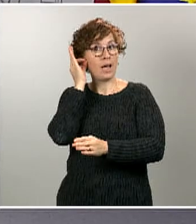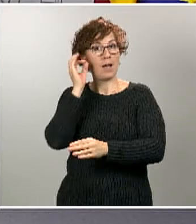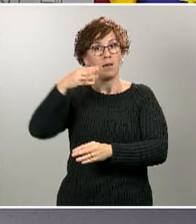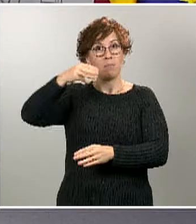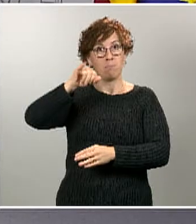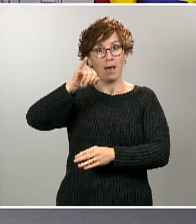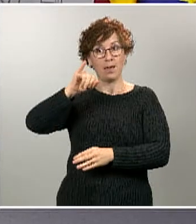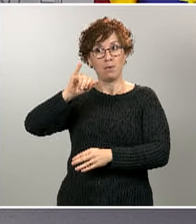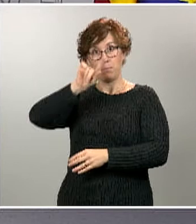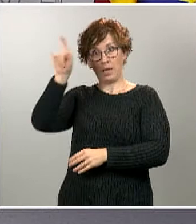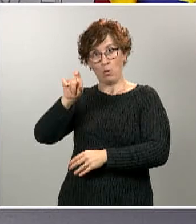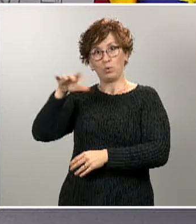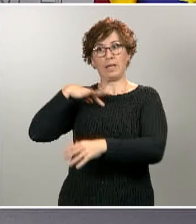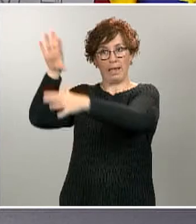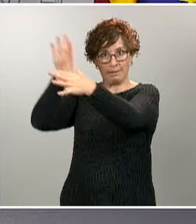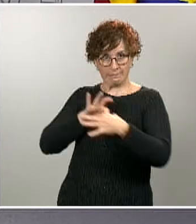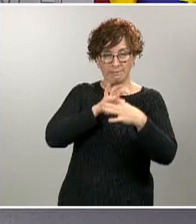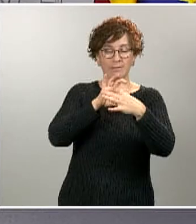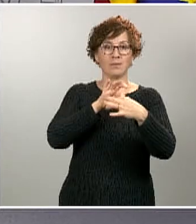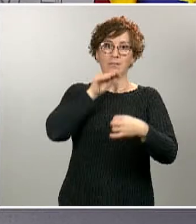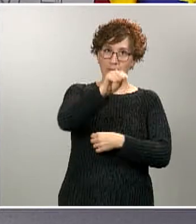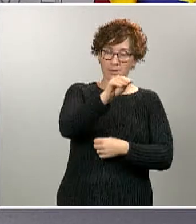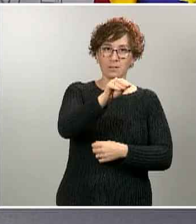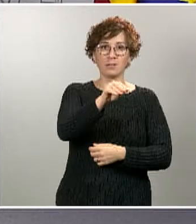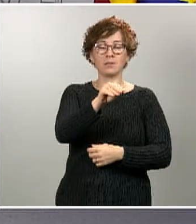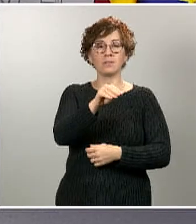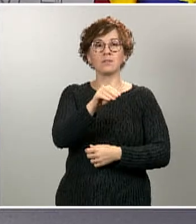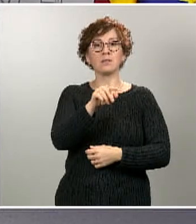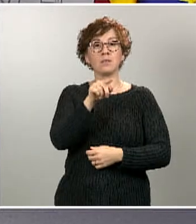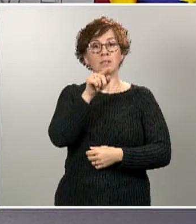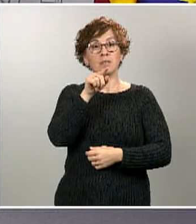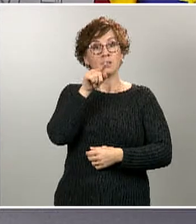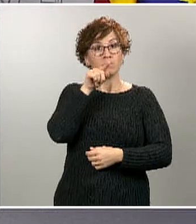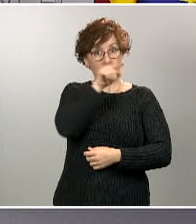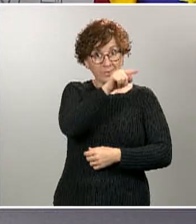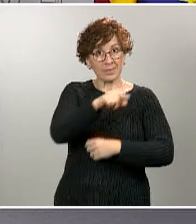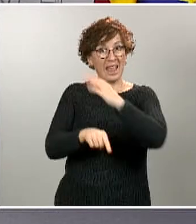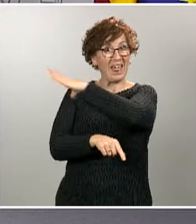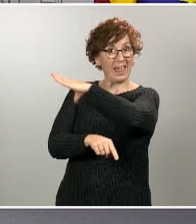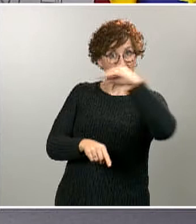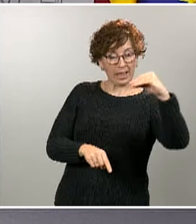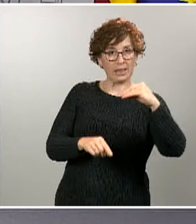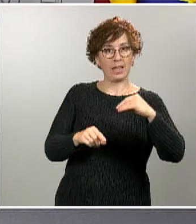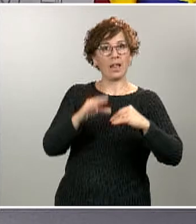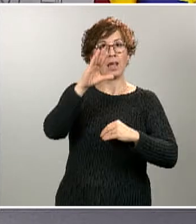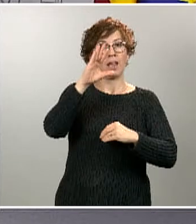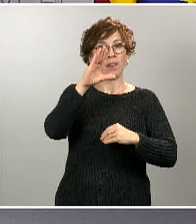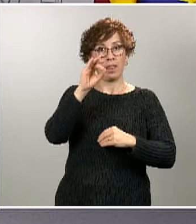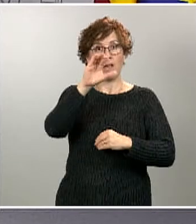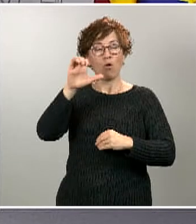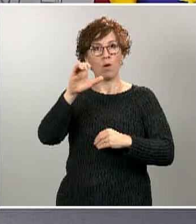saber si entiende las críticas de la COE sobre la deslealtad del diálogo social por